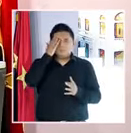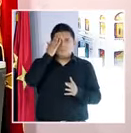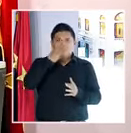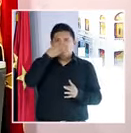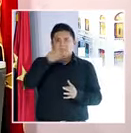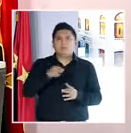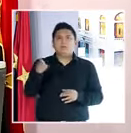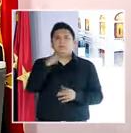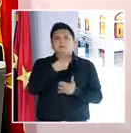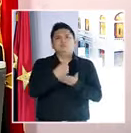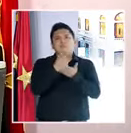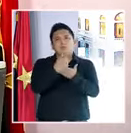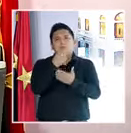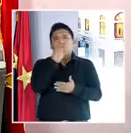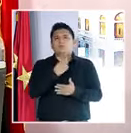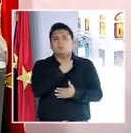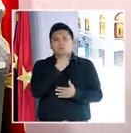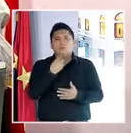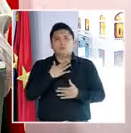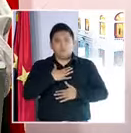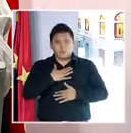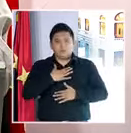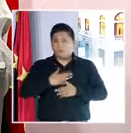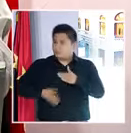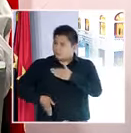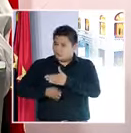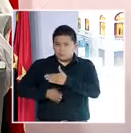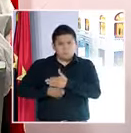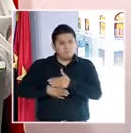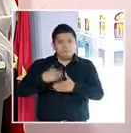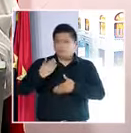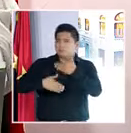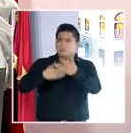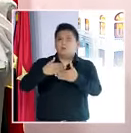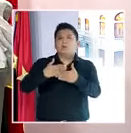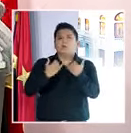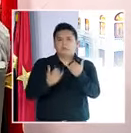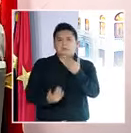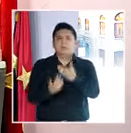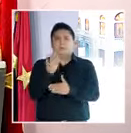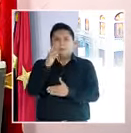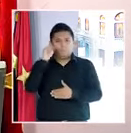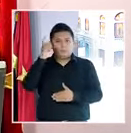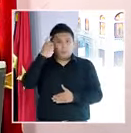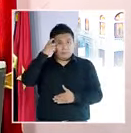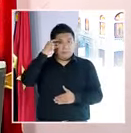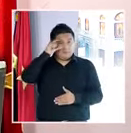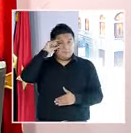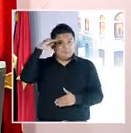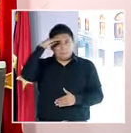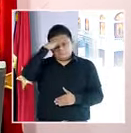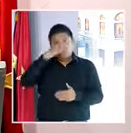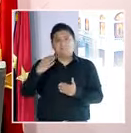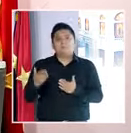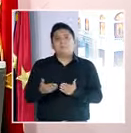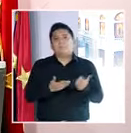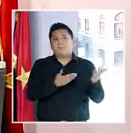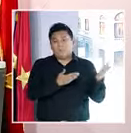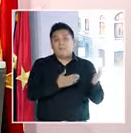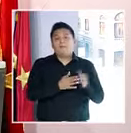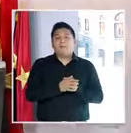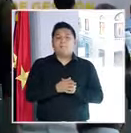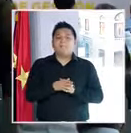así, el compromiso para poder terminarlos de este nuevo gobierno. Les comparto a ustedes los